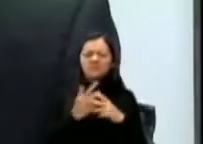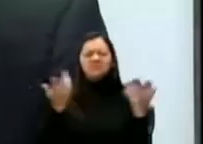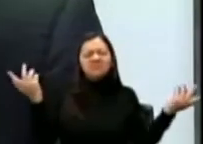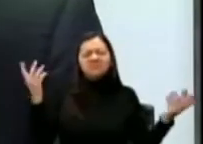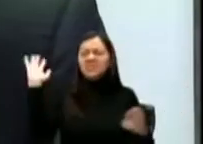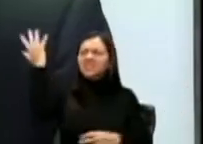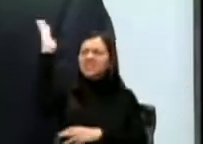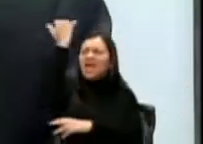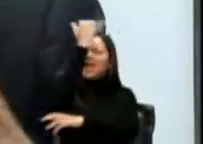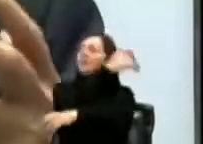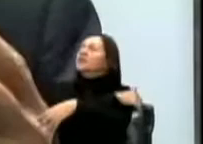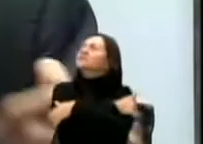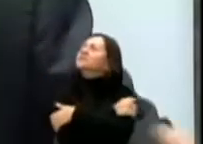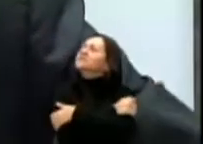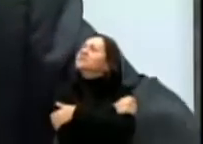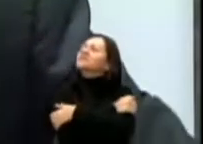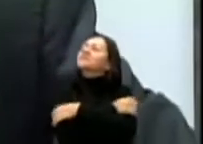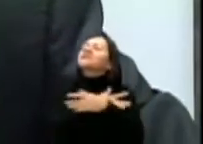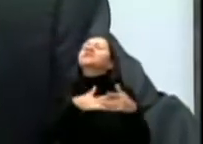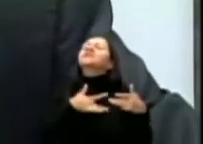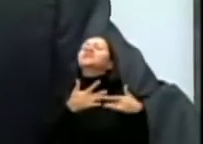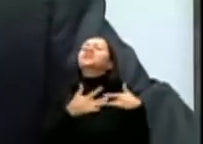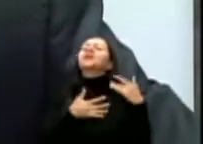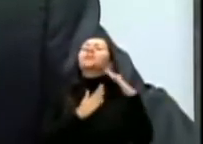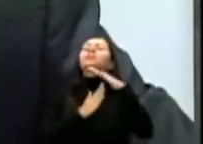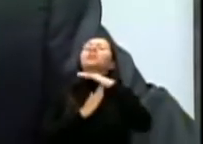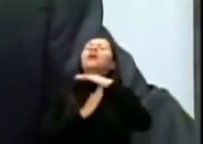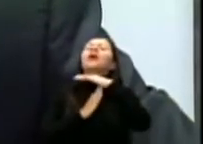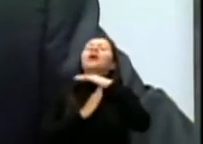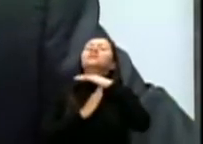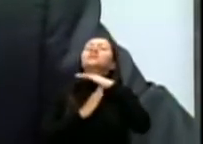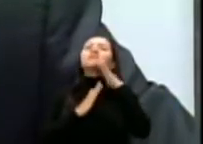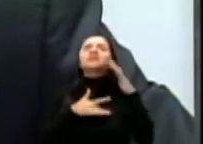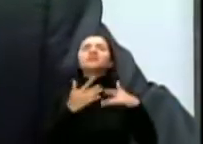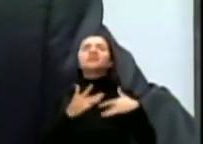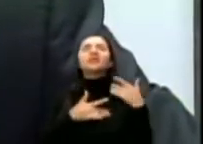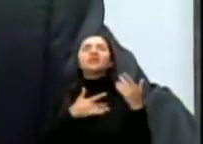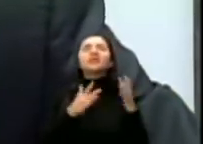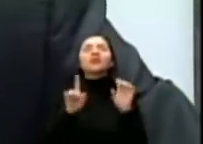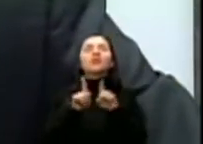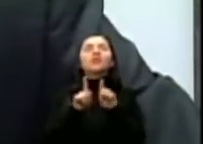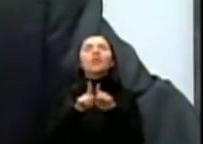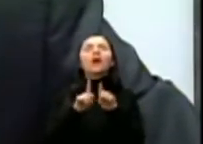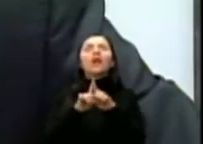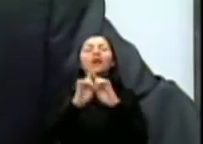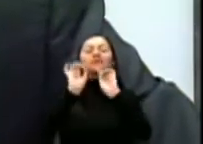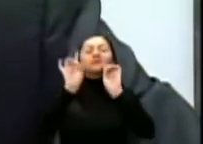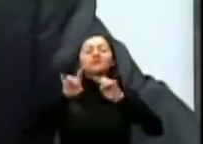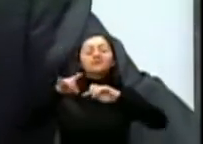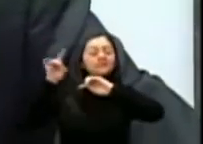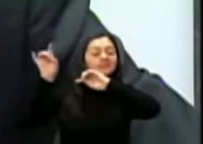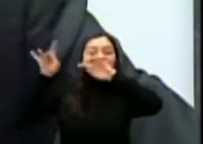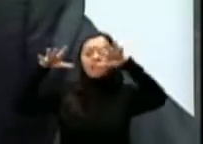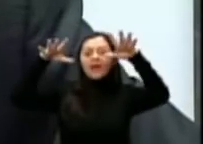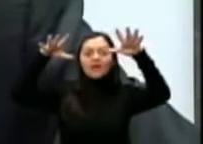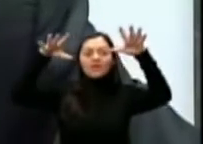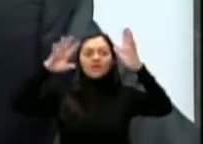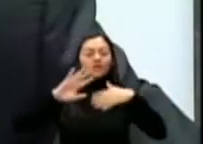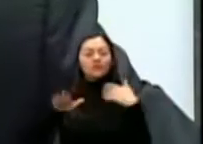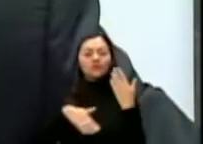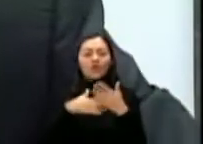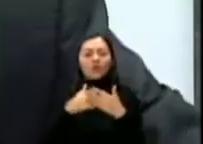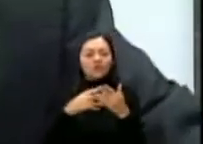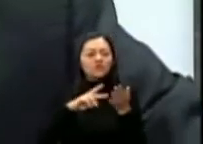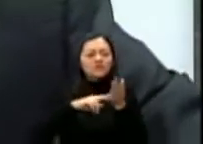en la selva amazónica y uno siente la magia que probablemente ha llenado de energía y de vida a todos nuestros